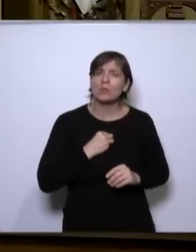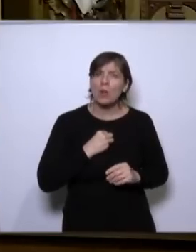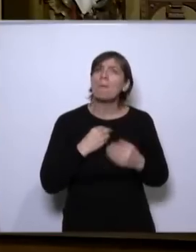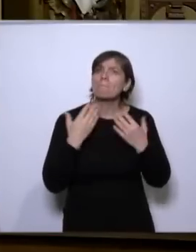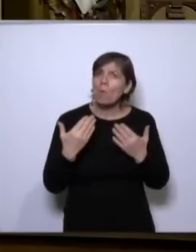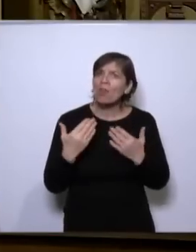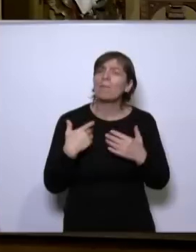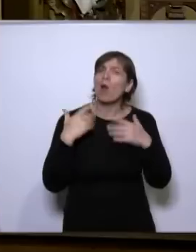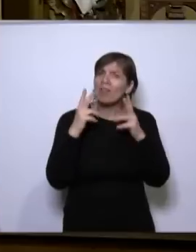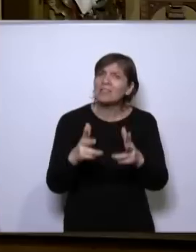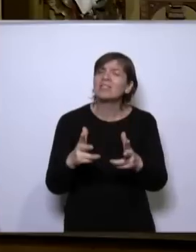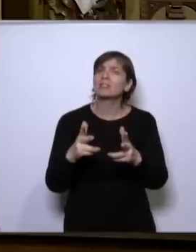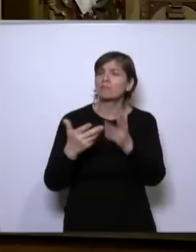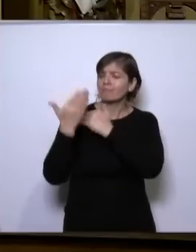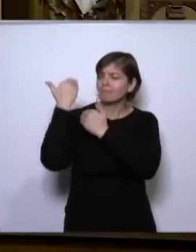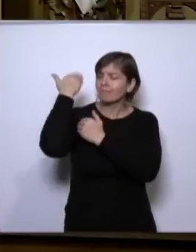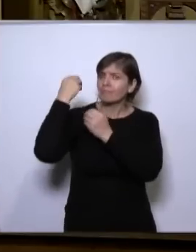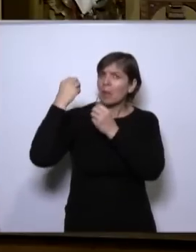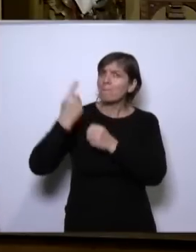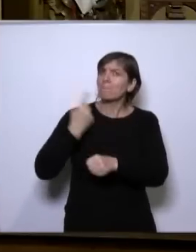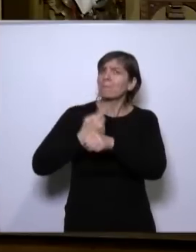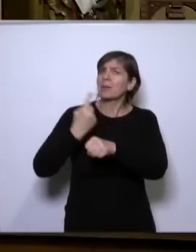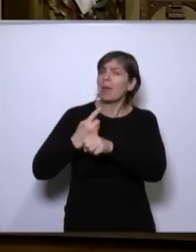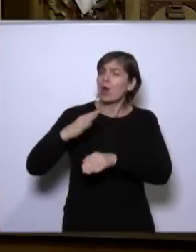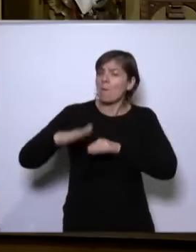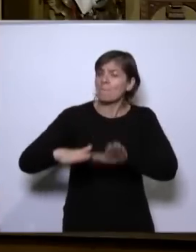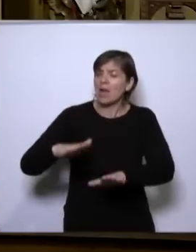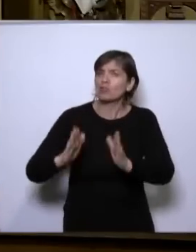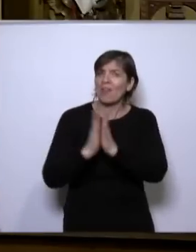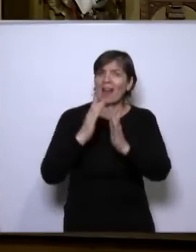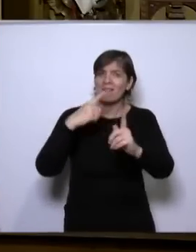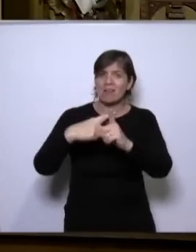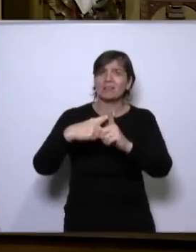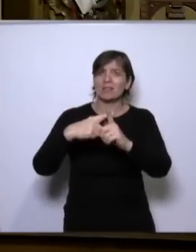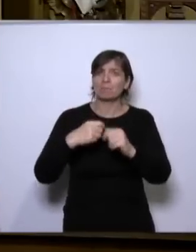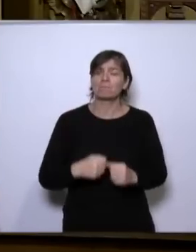podemos decir que comenzó en los primeros pasos de la Iglesia.